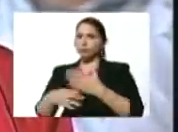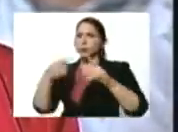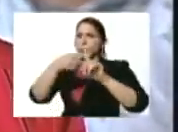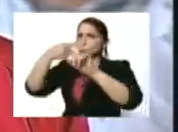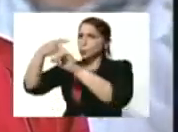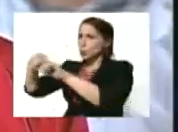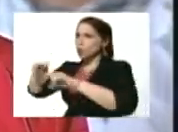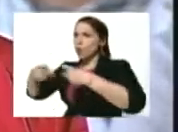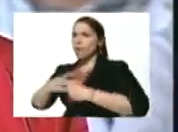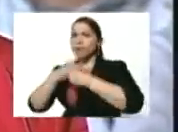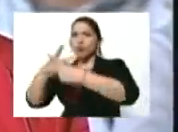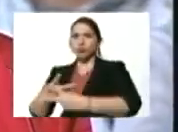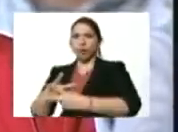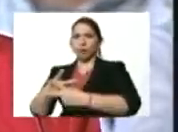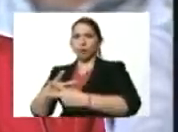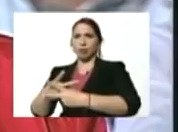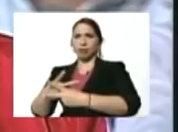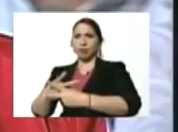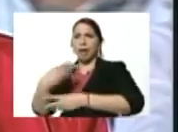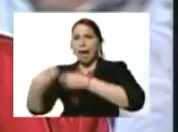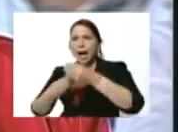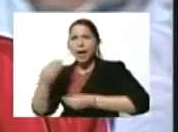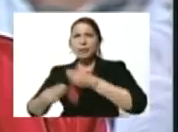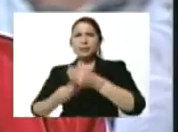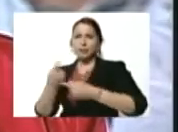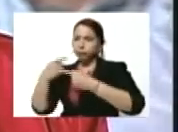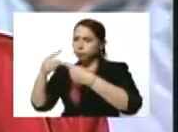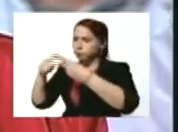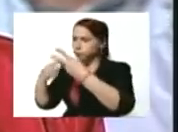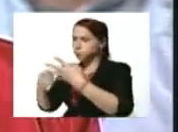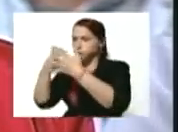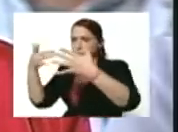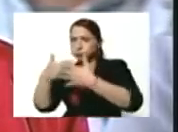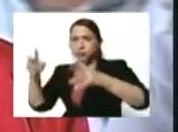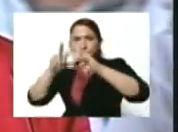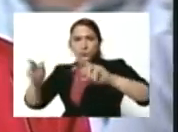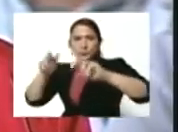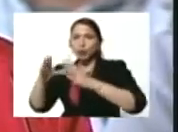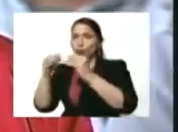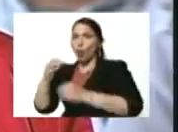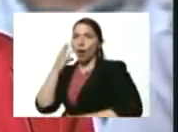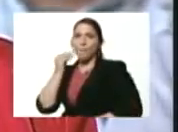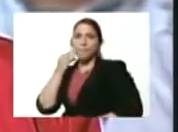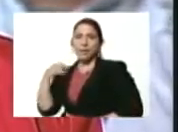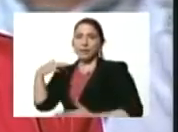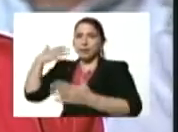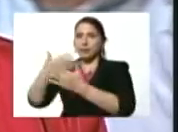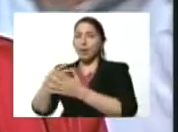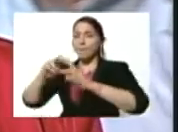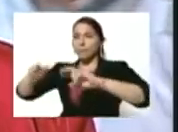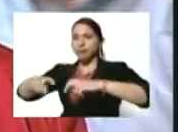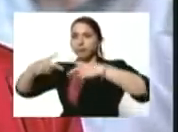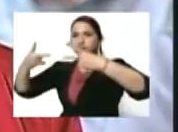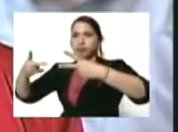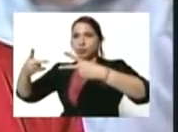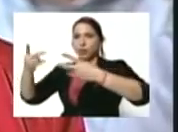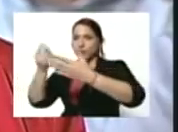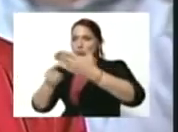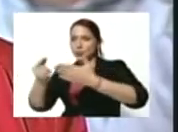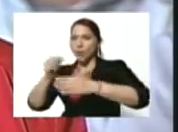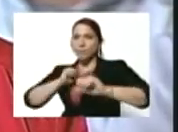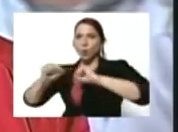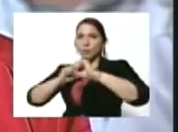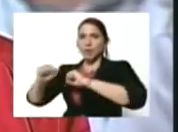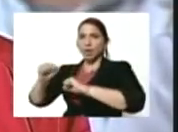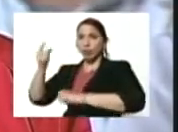nuevas voluntades, es hacer un cruce de todos esos documentos, de todas esas experiencias, para actualizar el mapa de los movimientos.